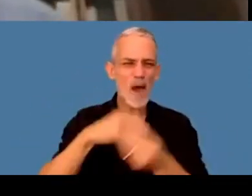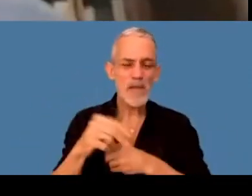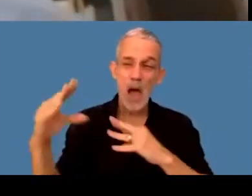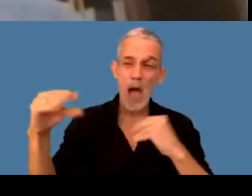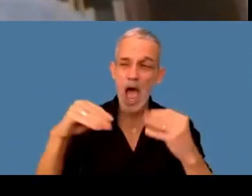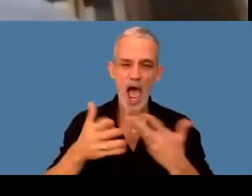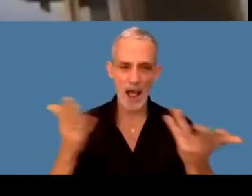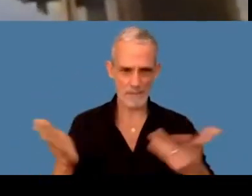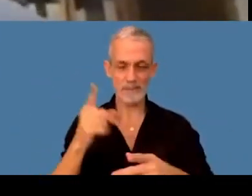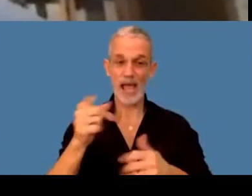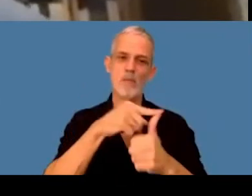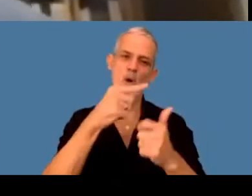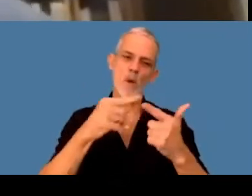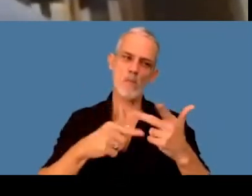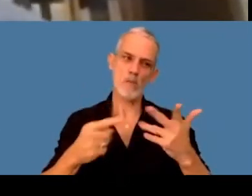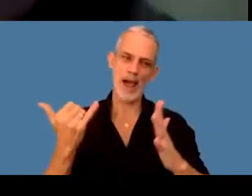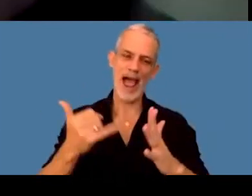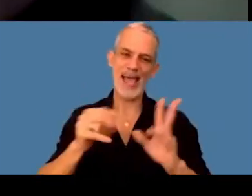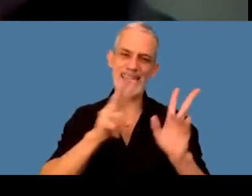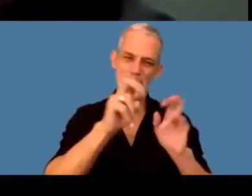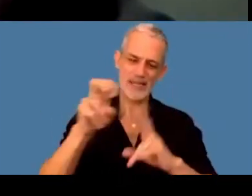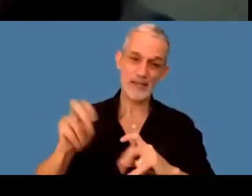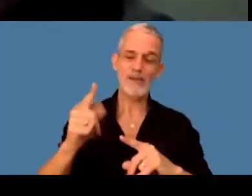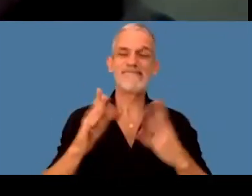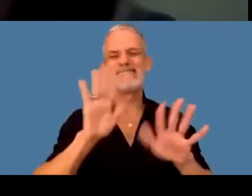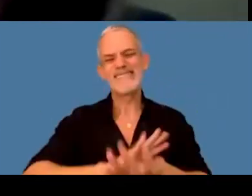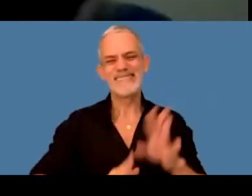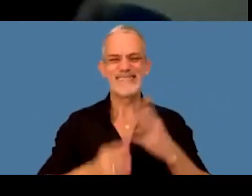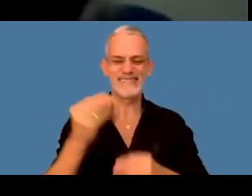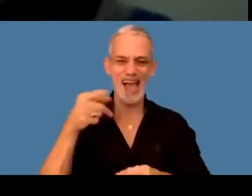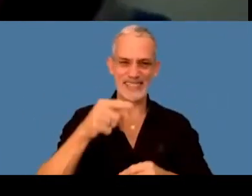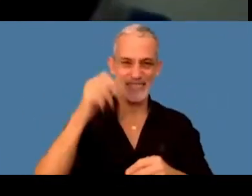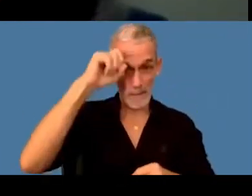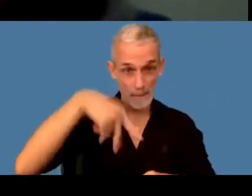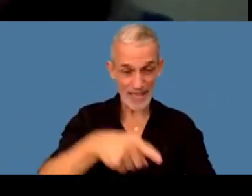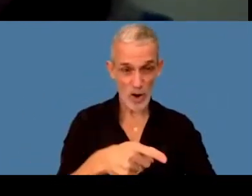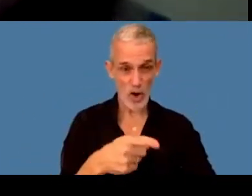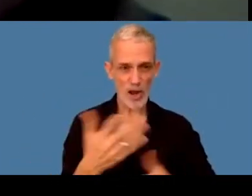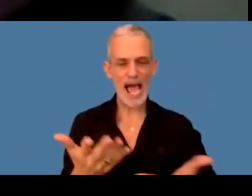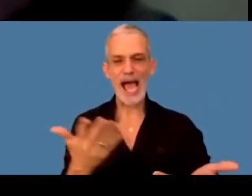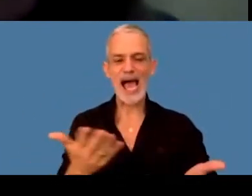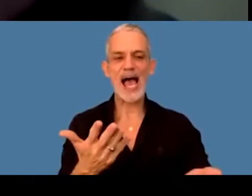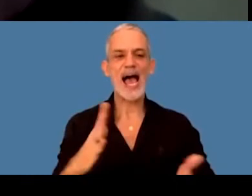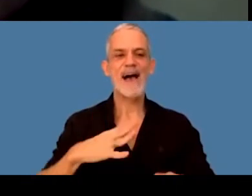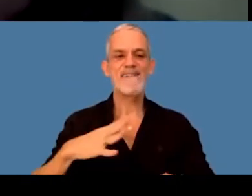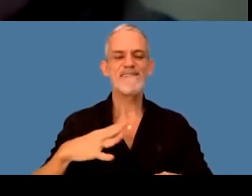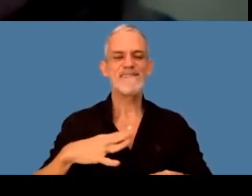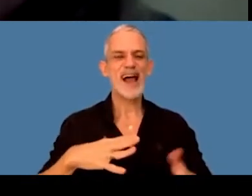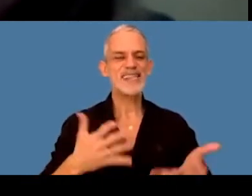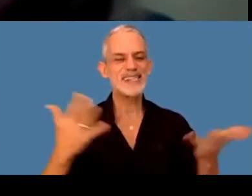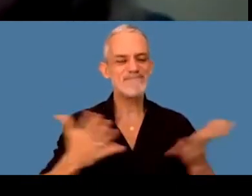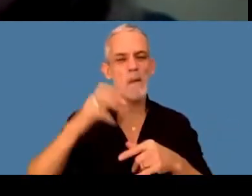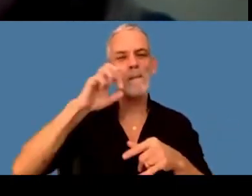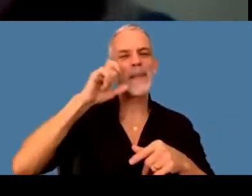hay varias cuestiones. Uno de los errores por ahí de que después no funcionó como debía,